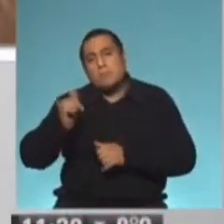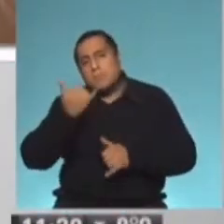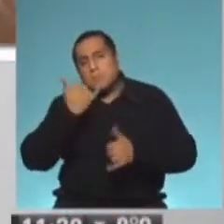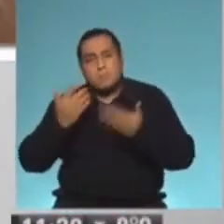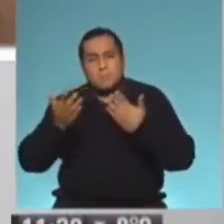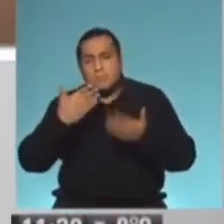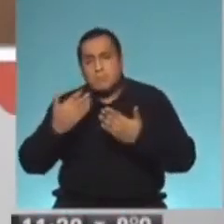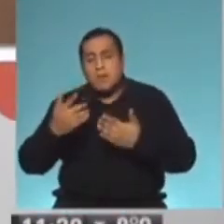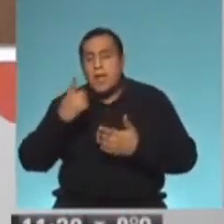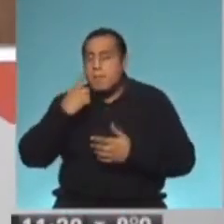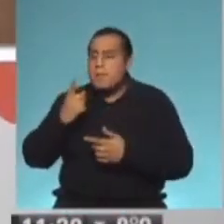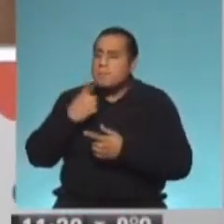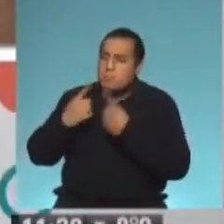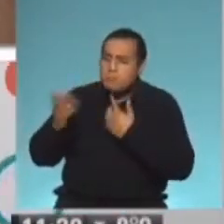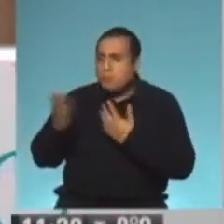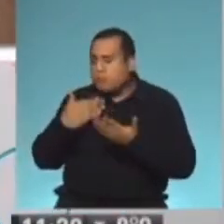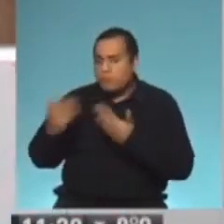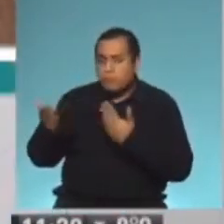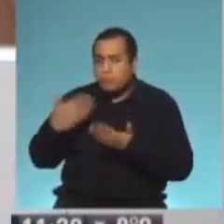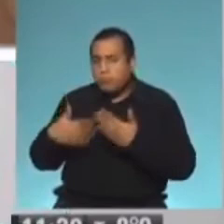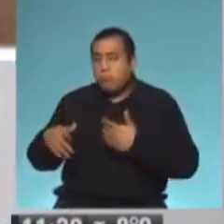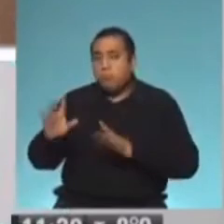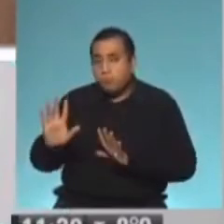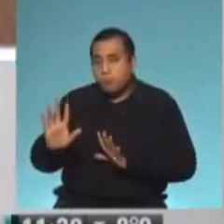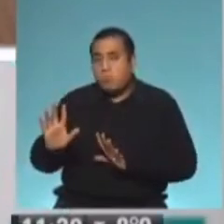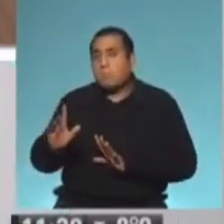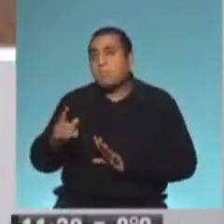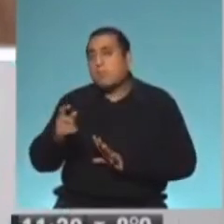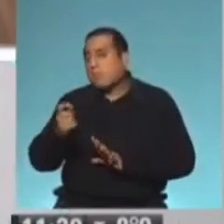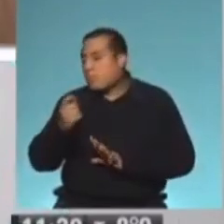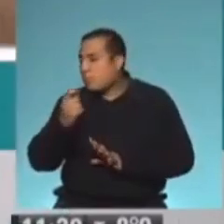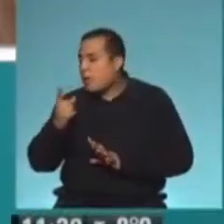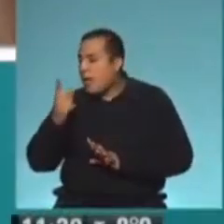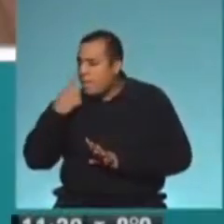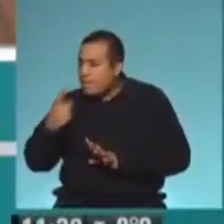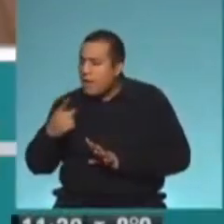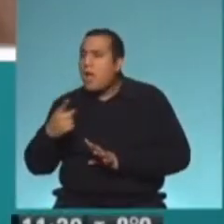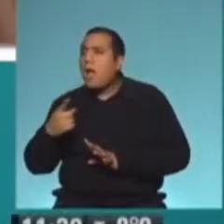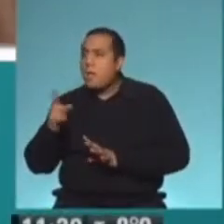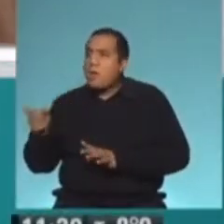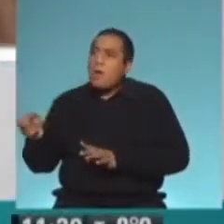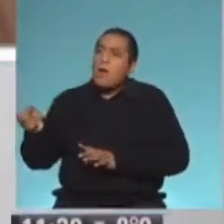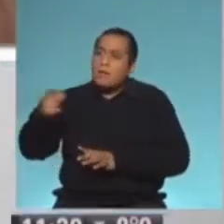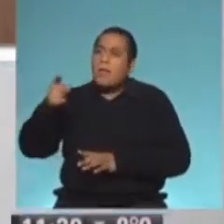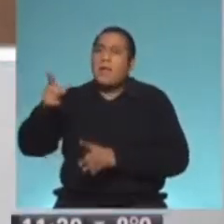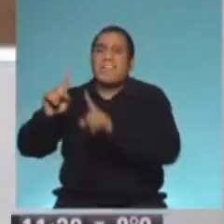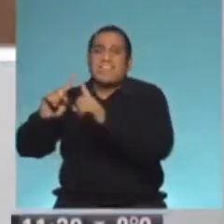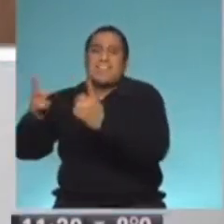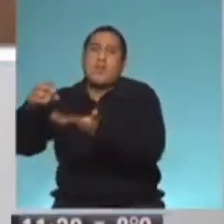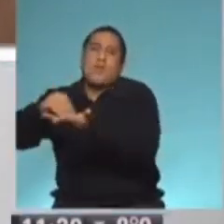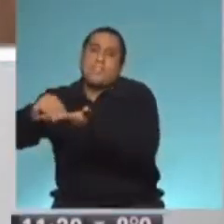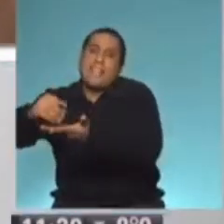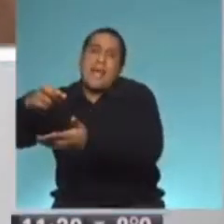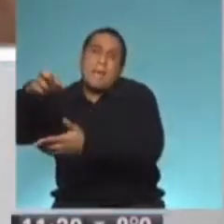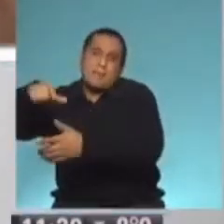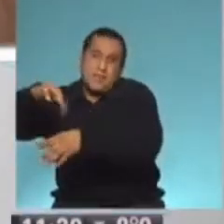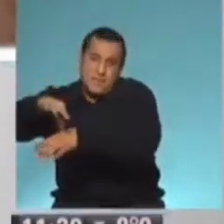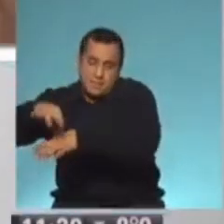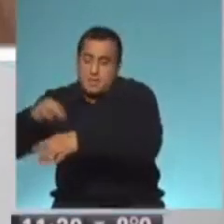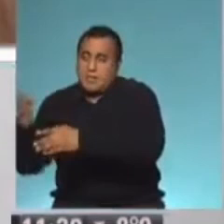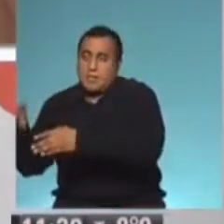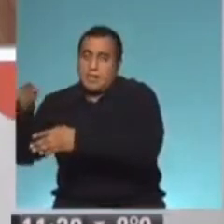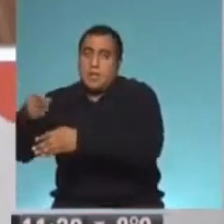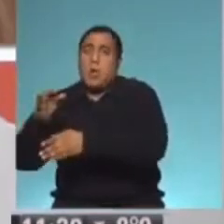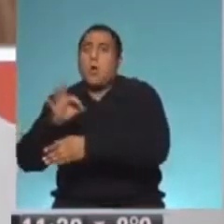una primera intervención, si la consulta tiene mayor especificidad pasa a la oficina del paciente, y si tiene una consulta de